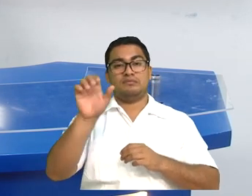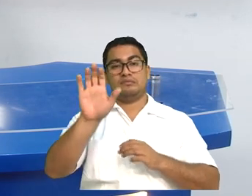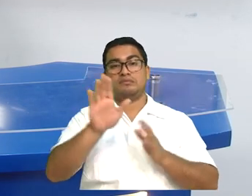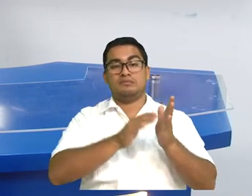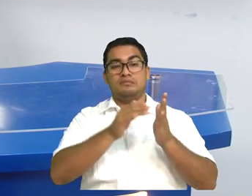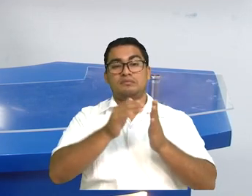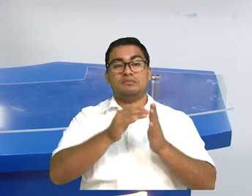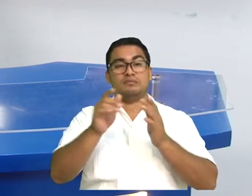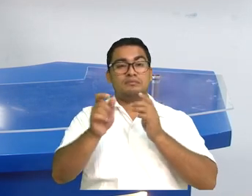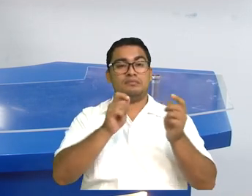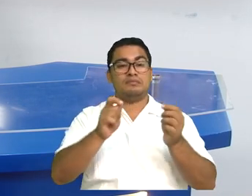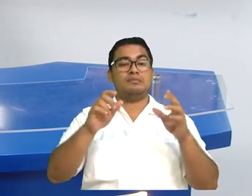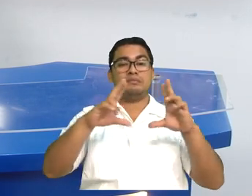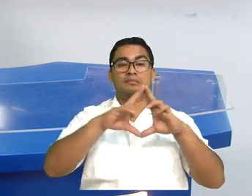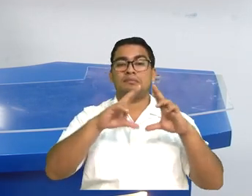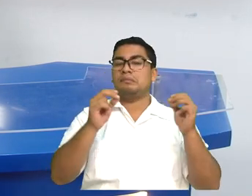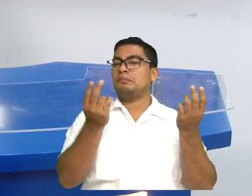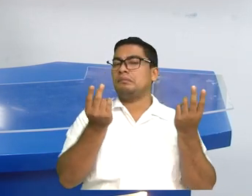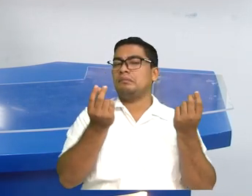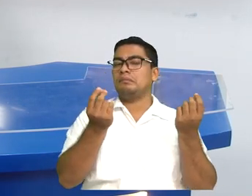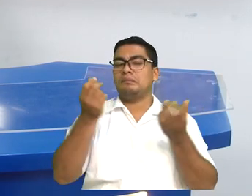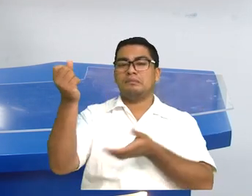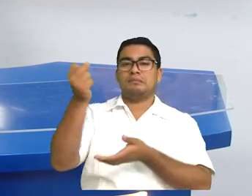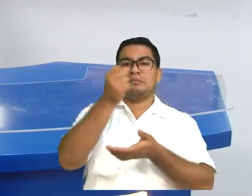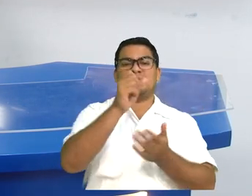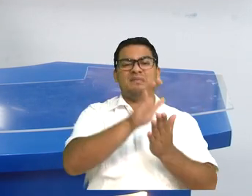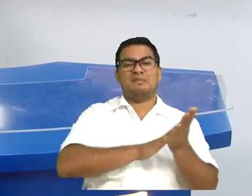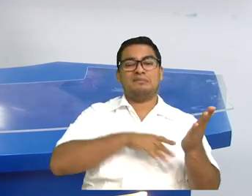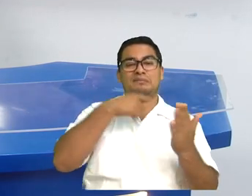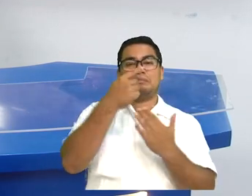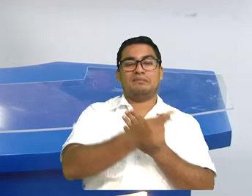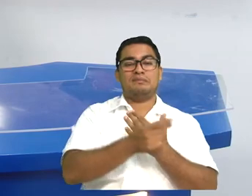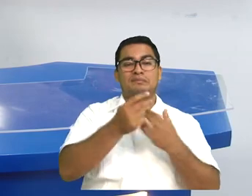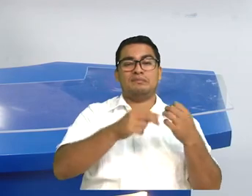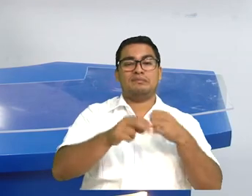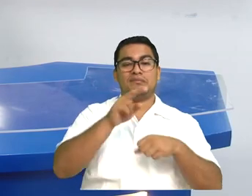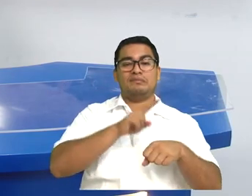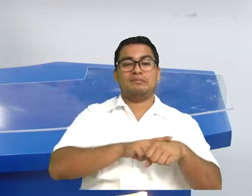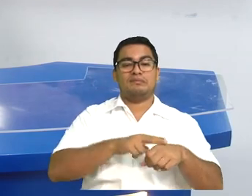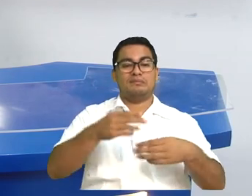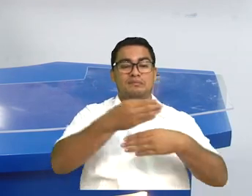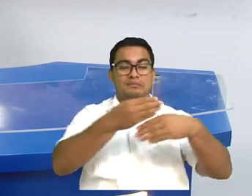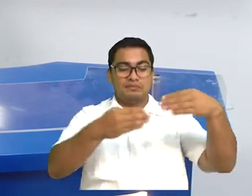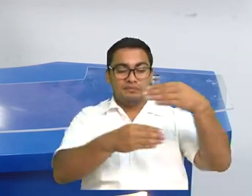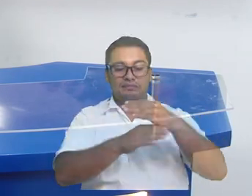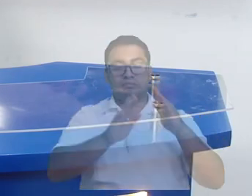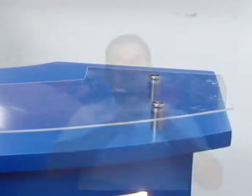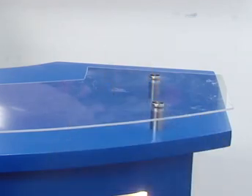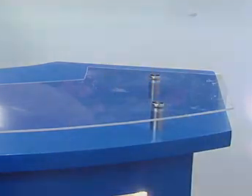a Nicaragua para el financiamiento del Programa Nacional de Construcción de Viviendas de Interés Social.